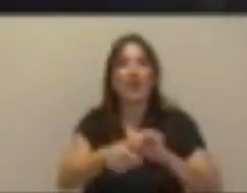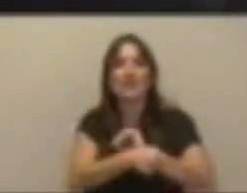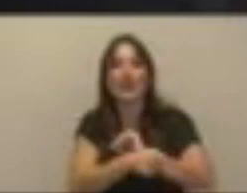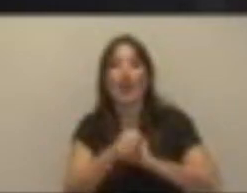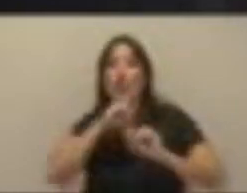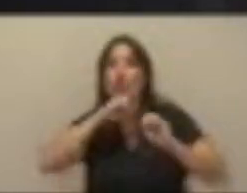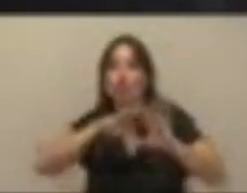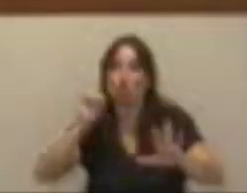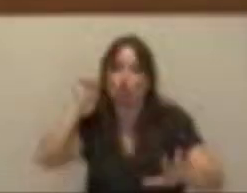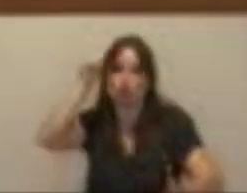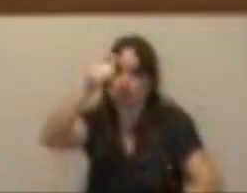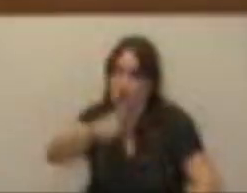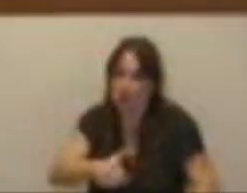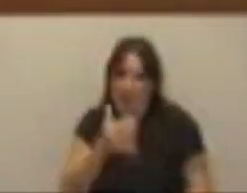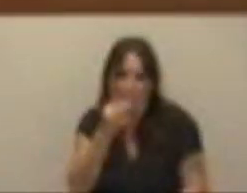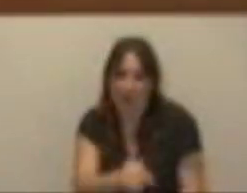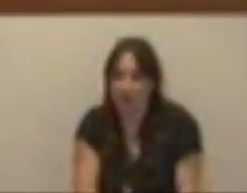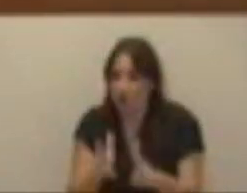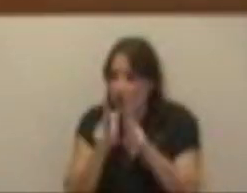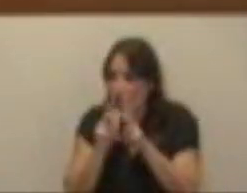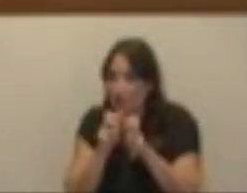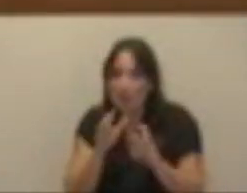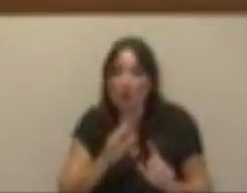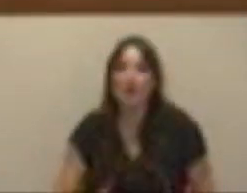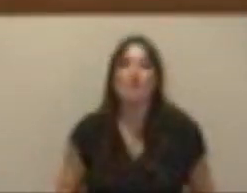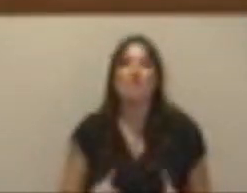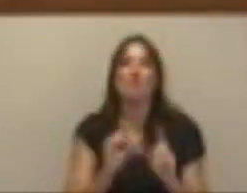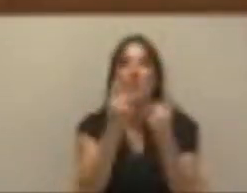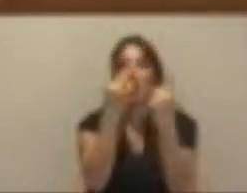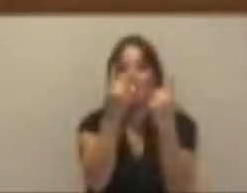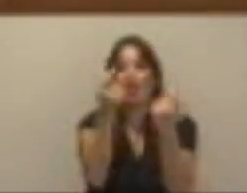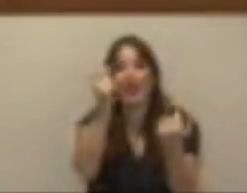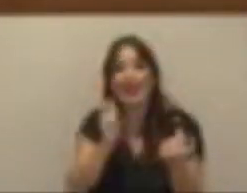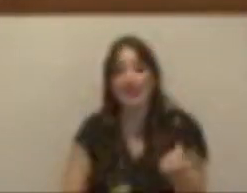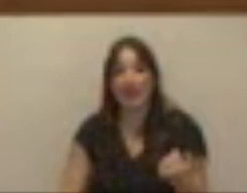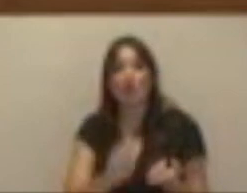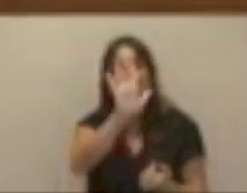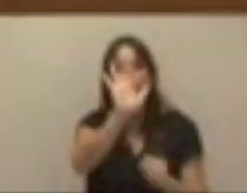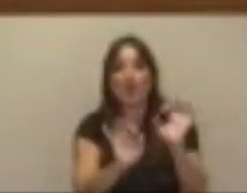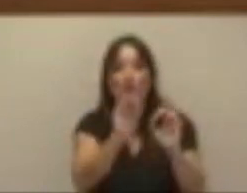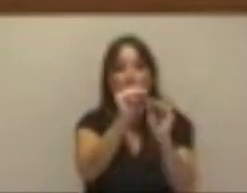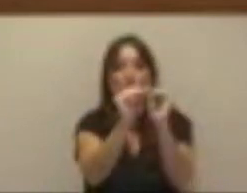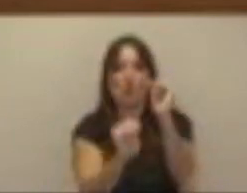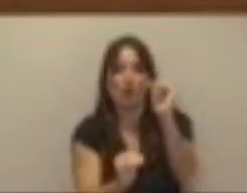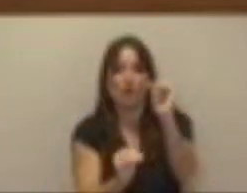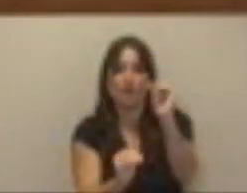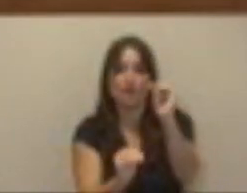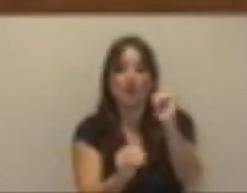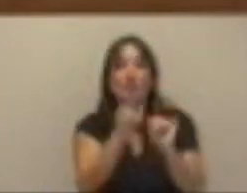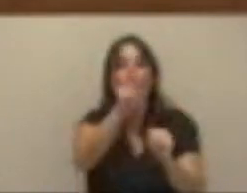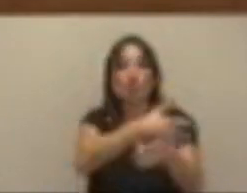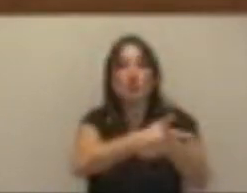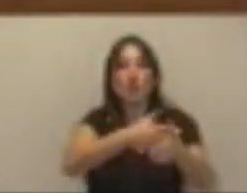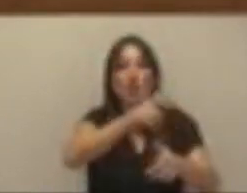lo desgraciada, que fue que por primera vez se rebajó el salario en un 5% de los más de 2 millones de